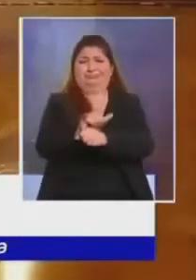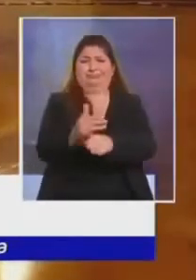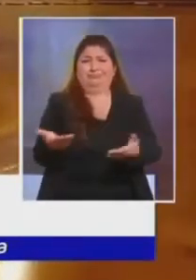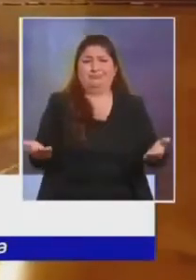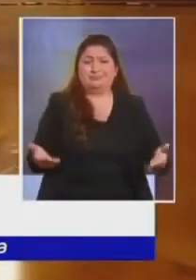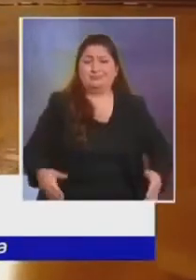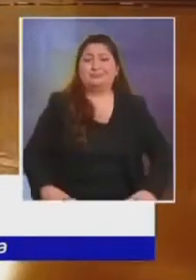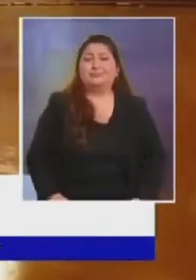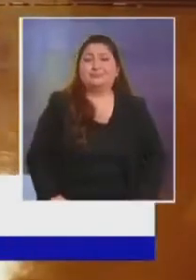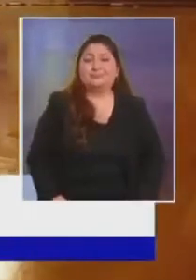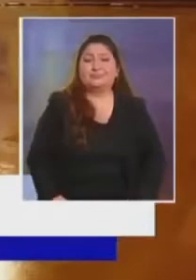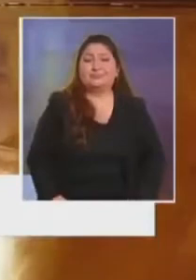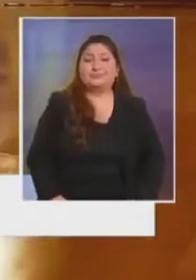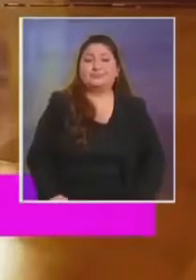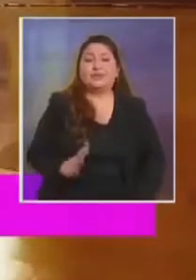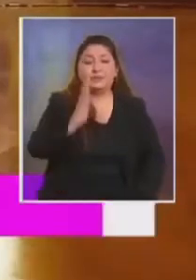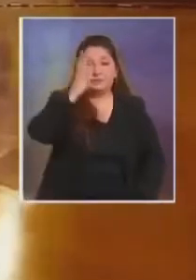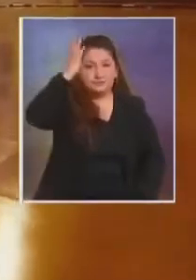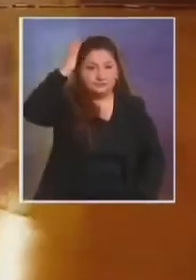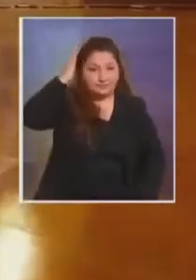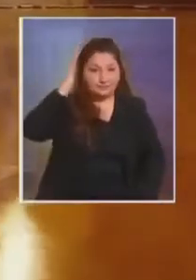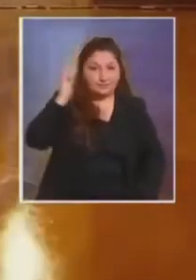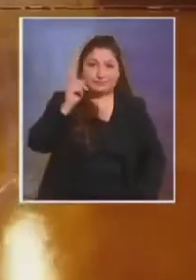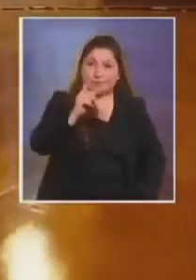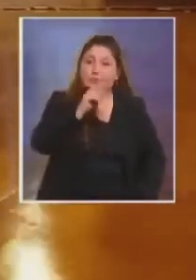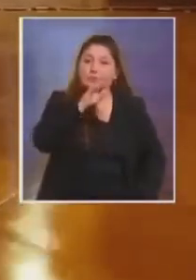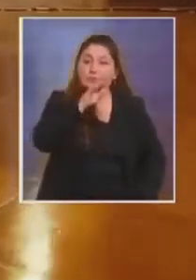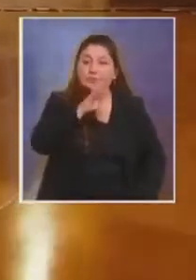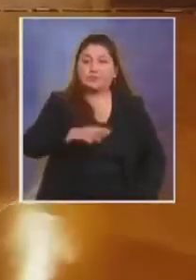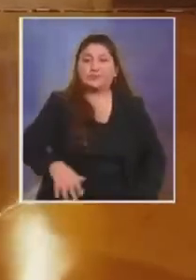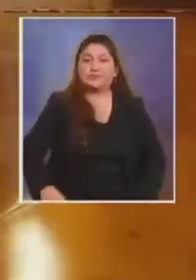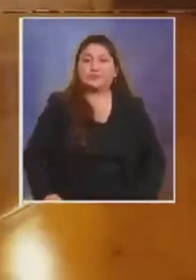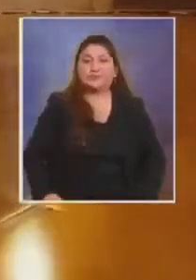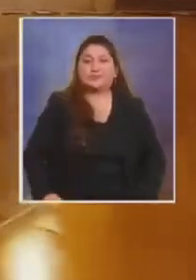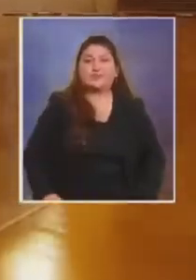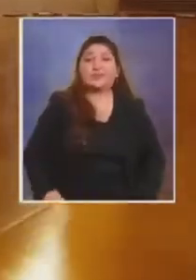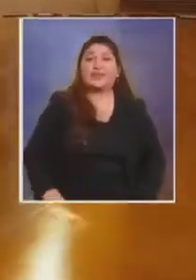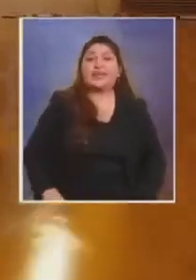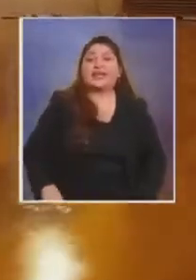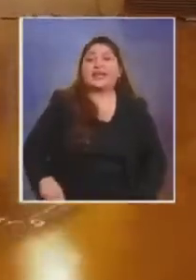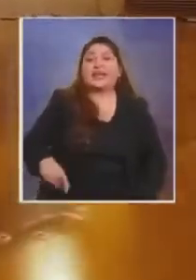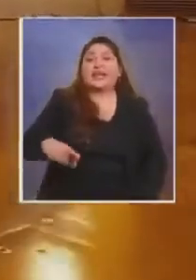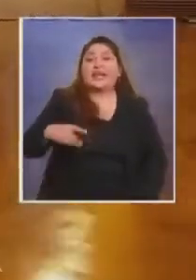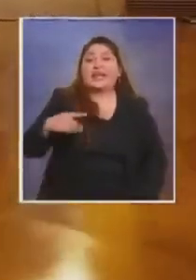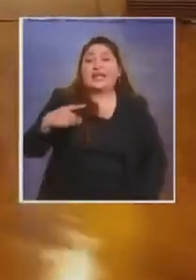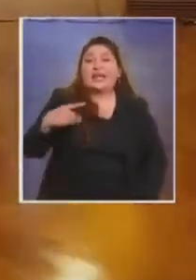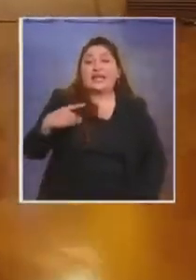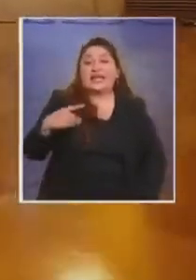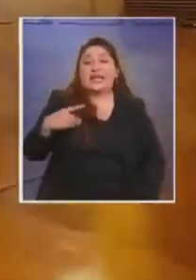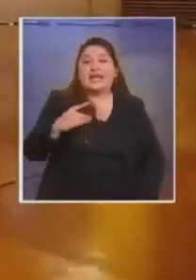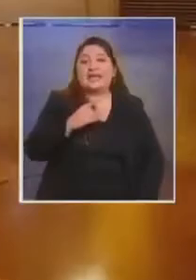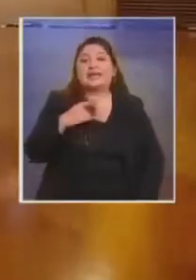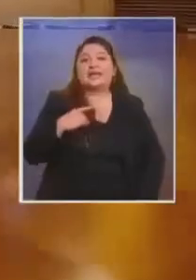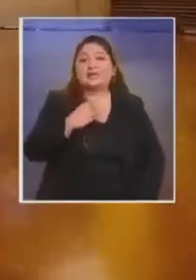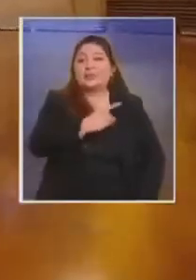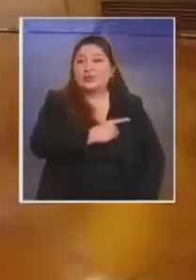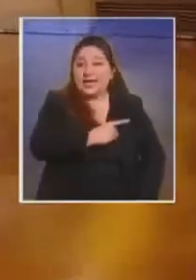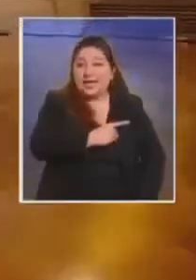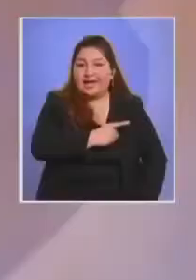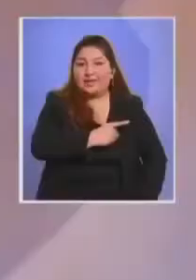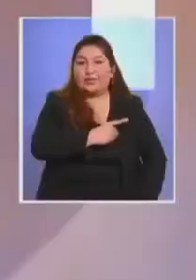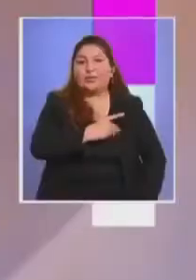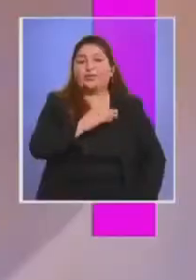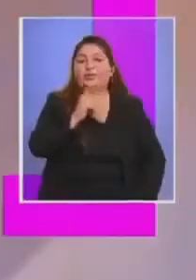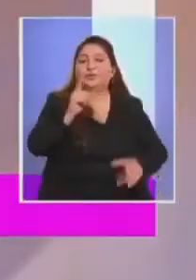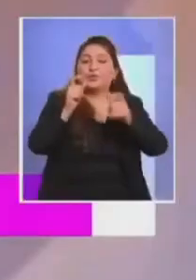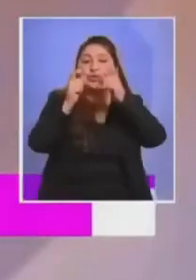Marco Enrique Sominami, su minuto. Diputado, controlarse los nervios es clave. Uno no puede en todos los debates acusar de mentiroso a todo el mundo cada